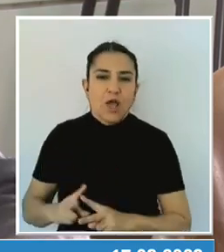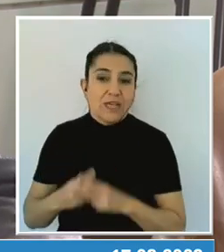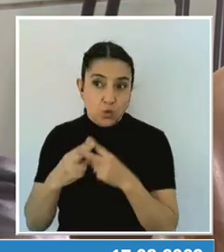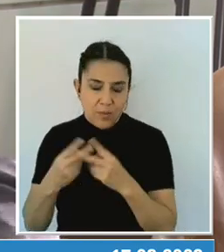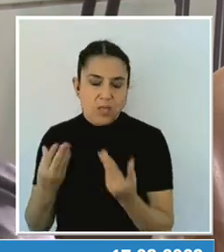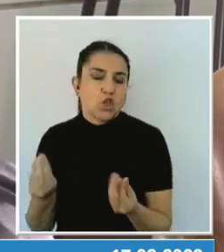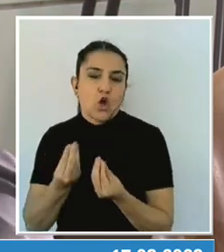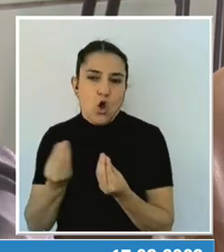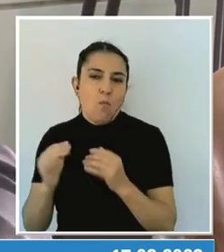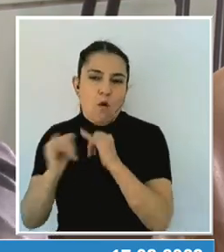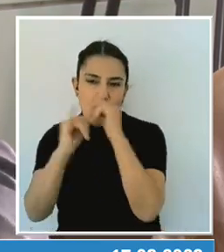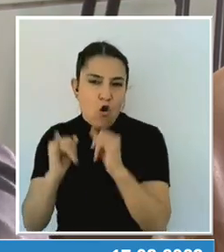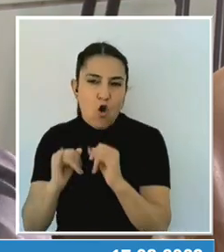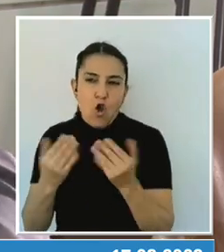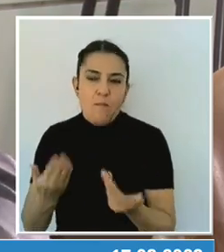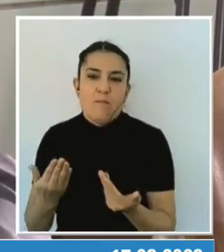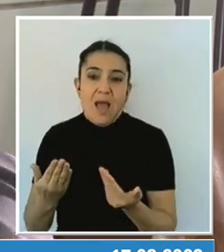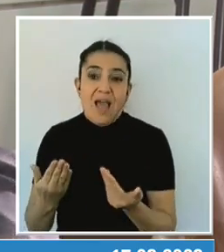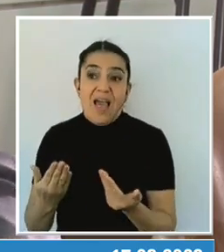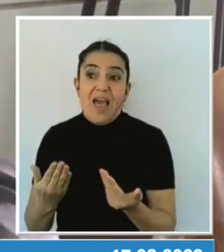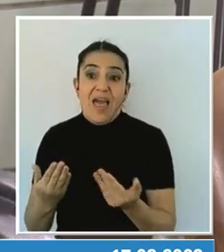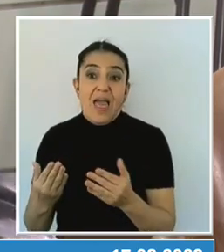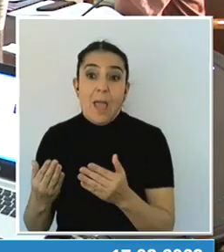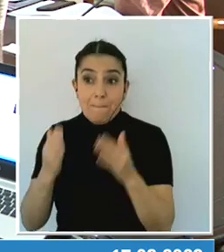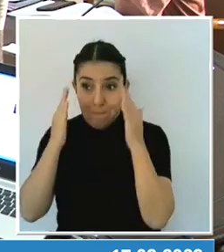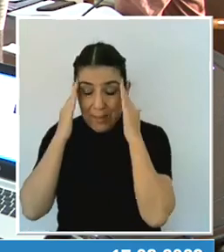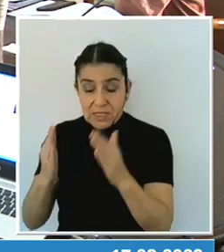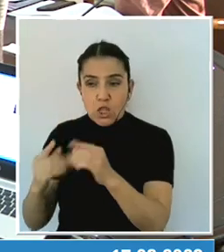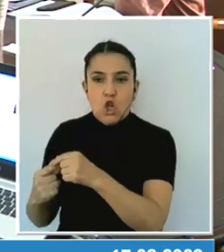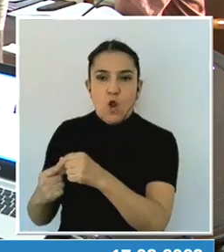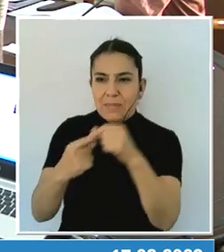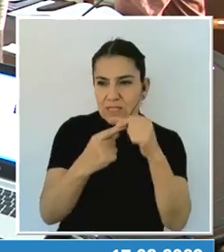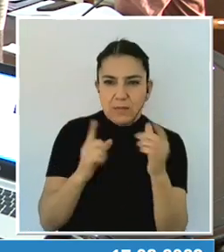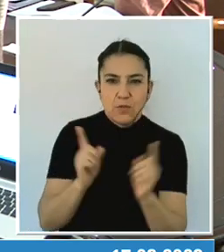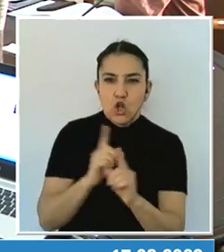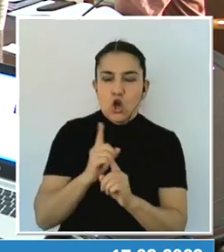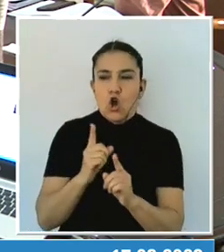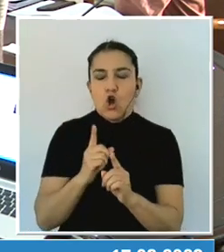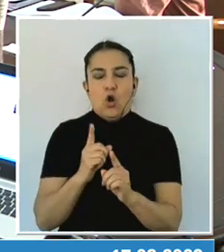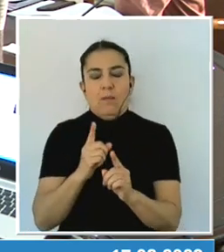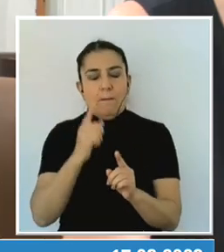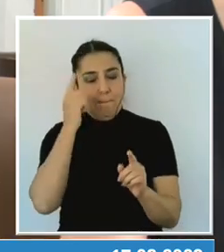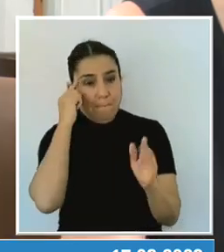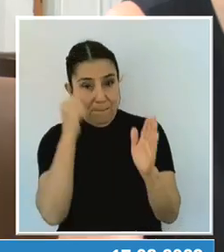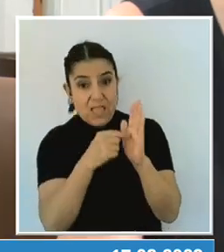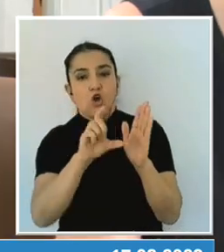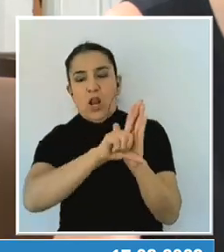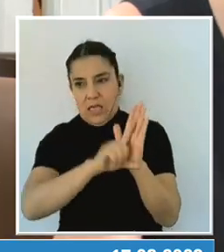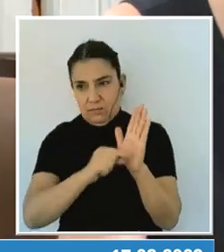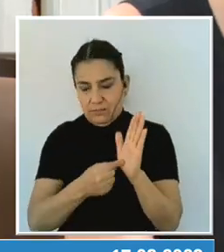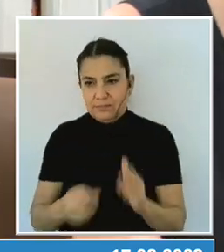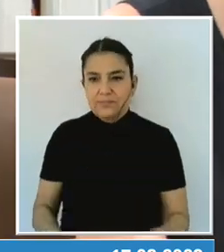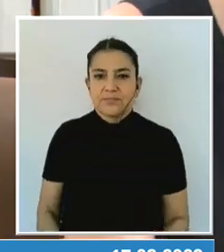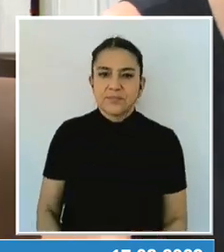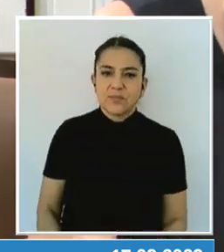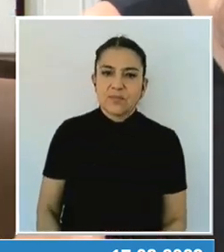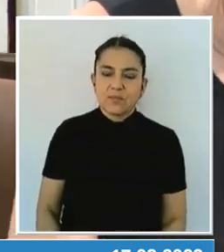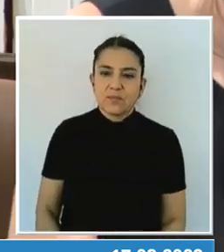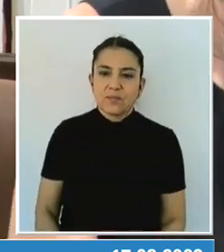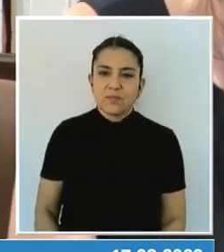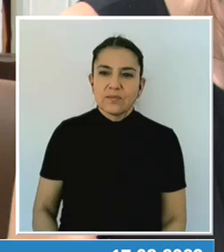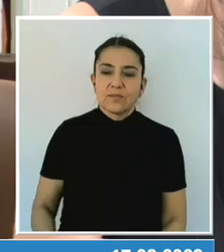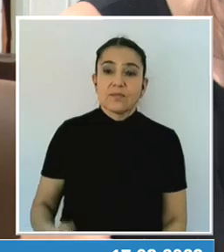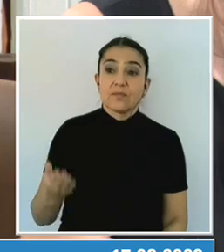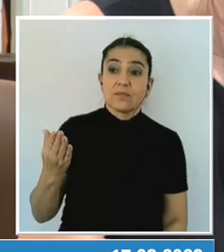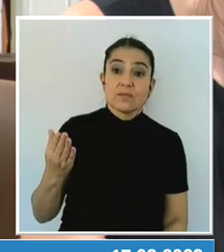derechos, no tanto desde la parte orgánica. Muchas gracias. Gracias, comisionado Frontaura. ¿Se ofrece la palabra? ¿No hay más?